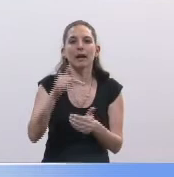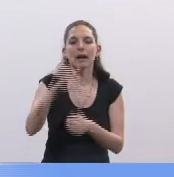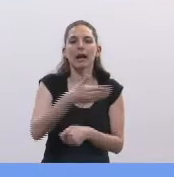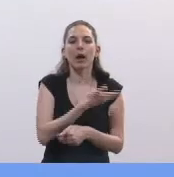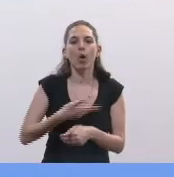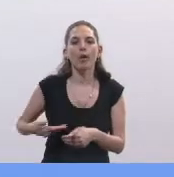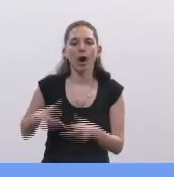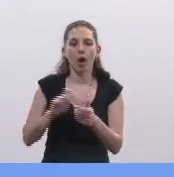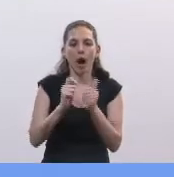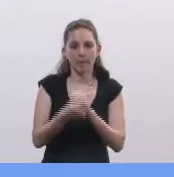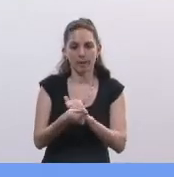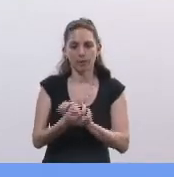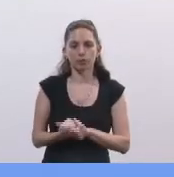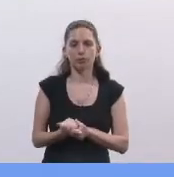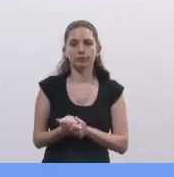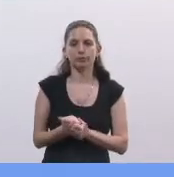gobierno de Cambiemos.